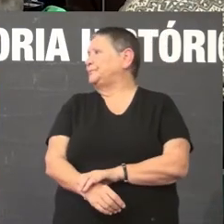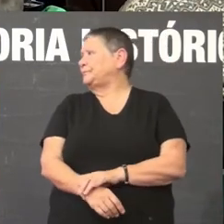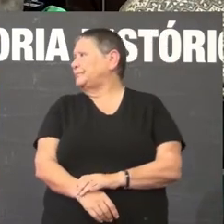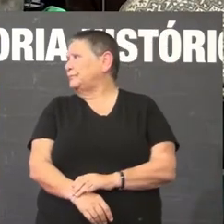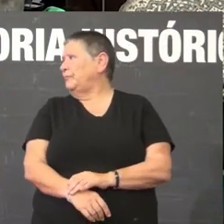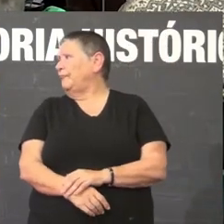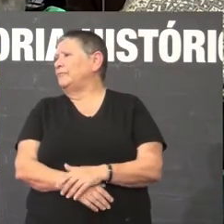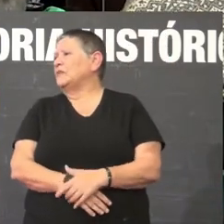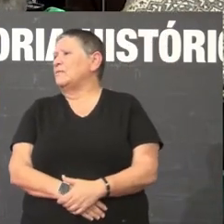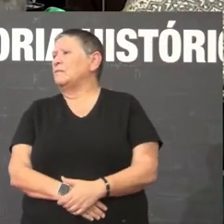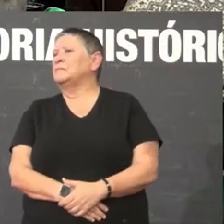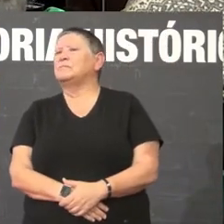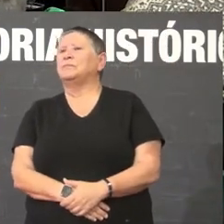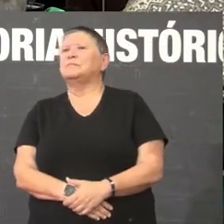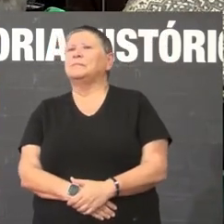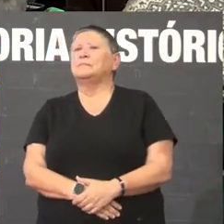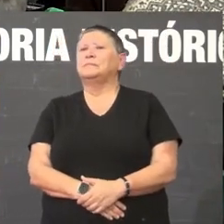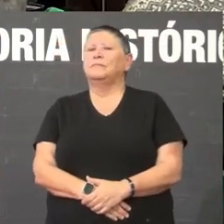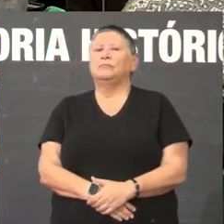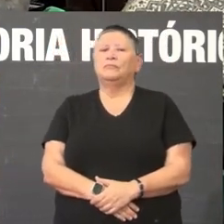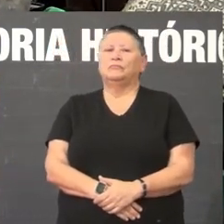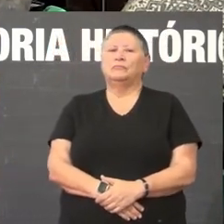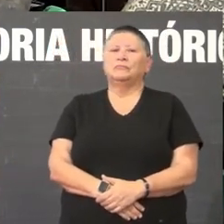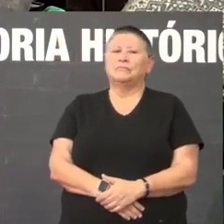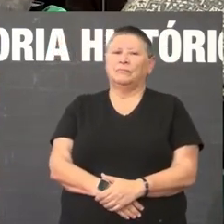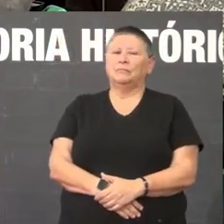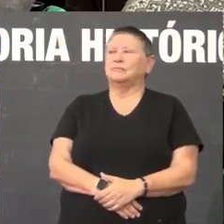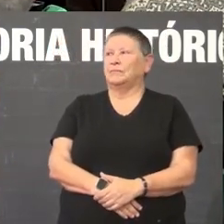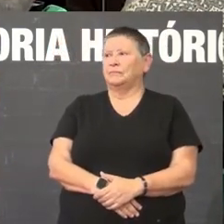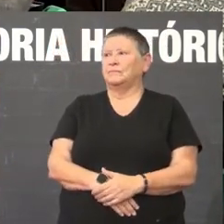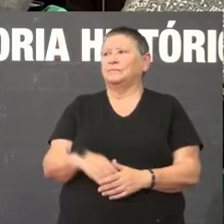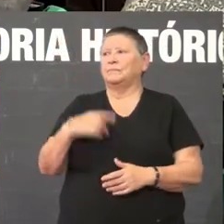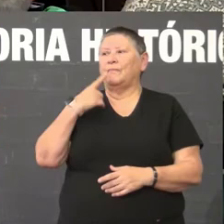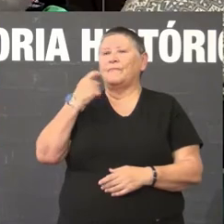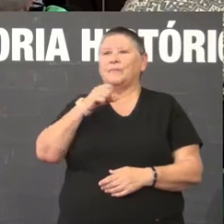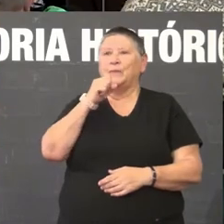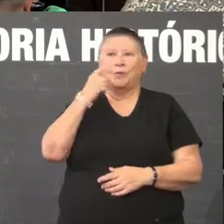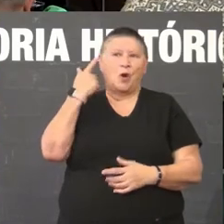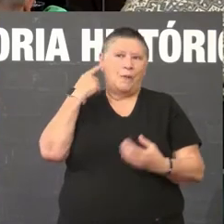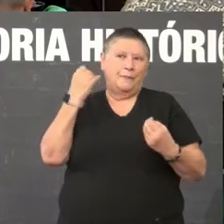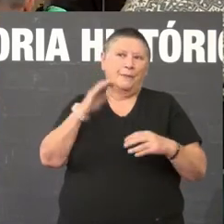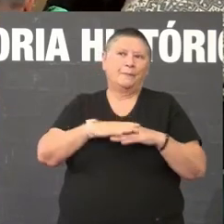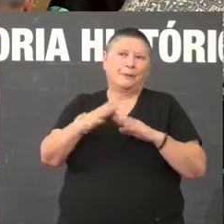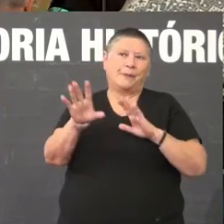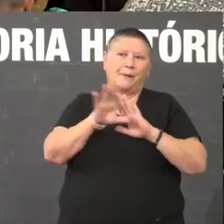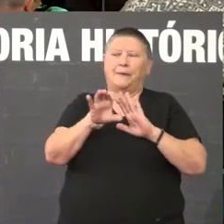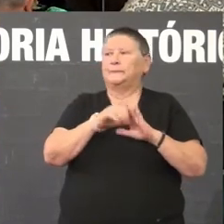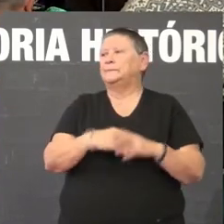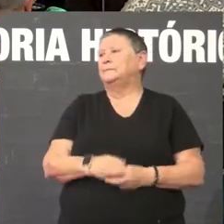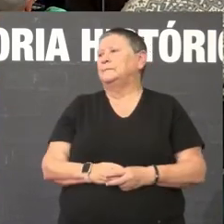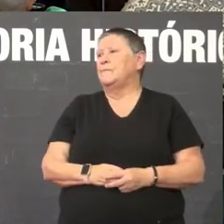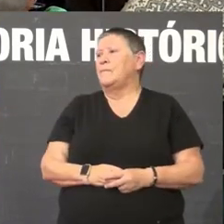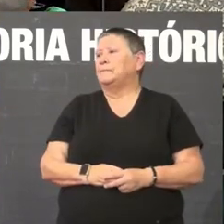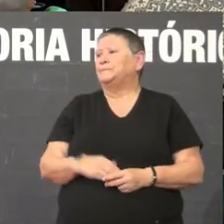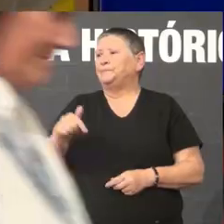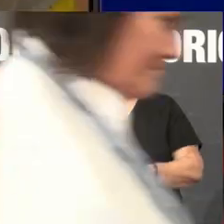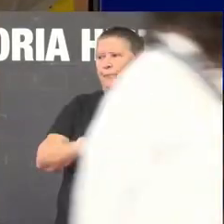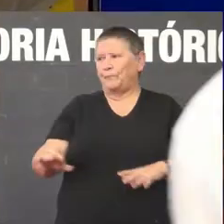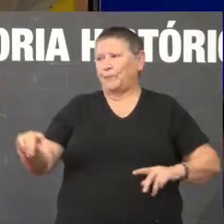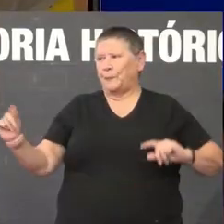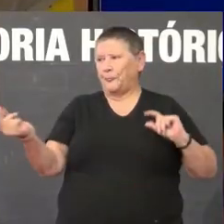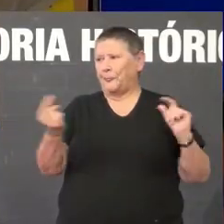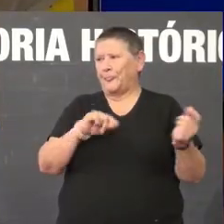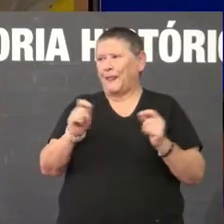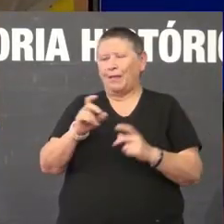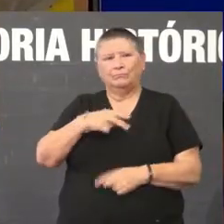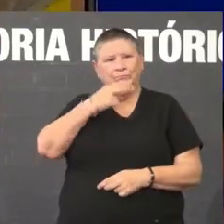Sobre todo polo streaming, mellor o micrófono. Bueno, esta mesa de debate é